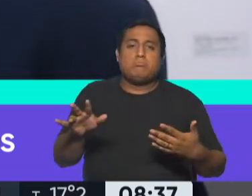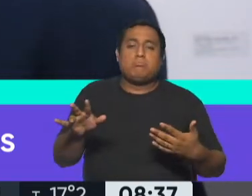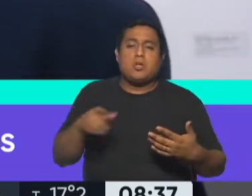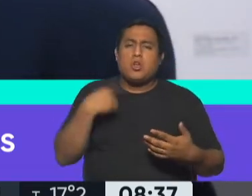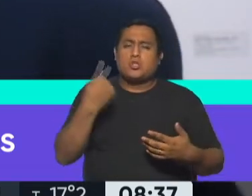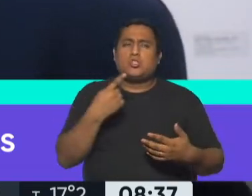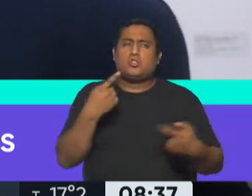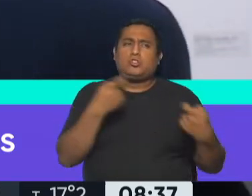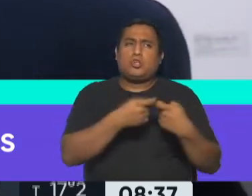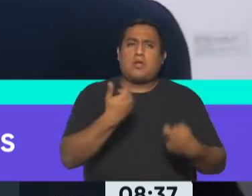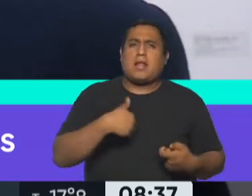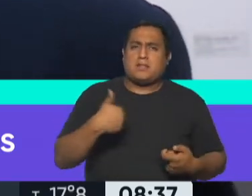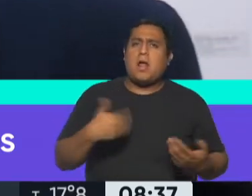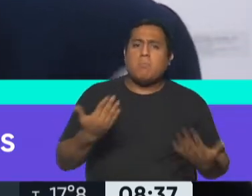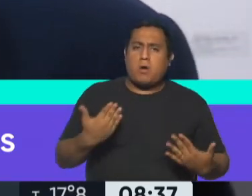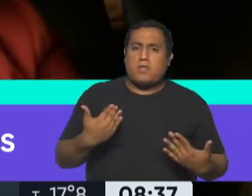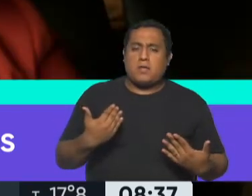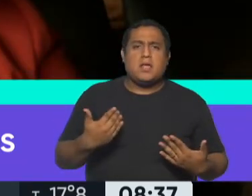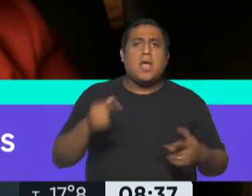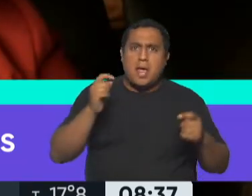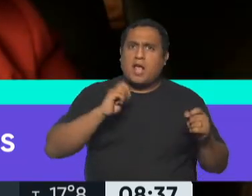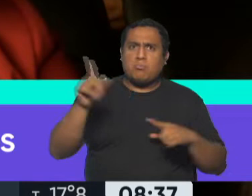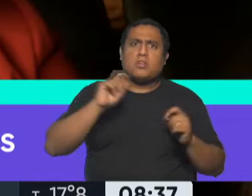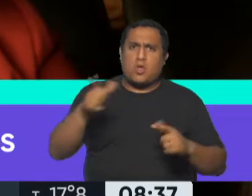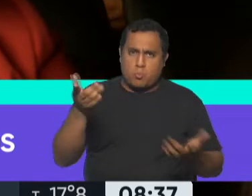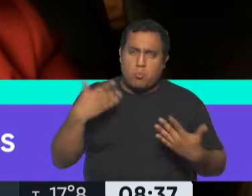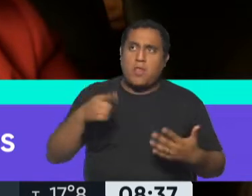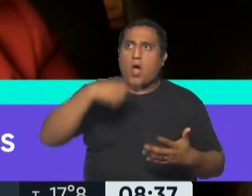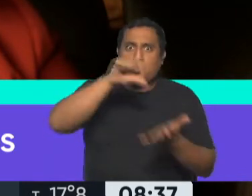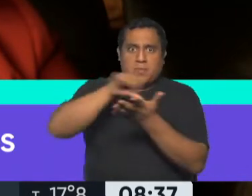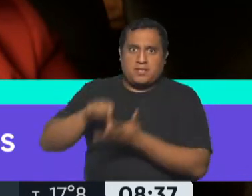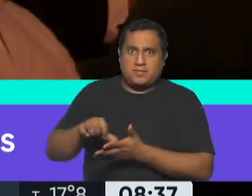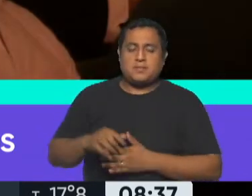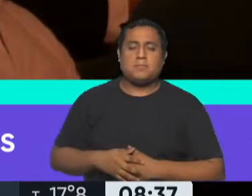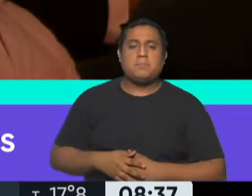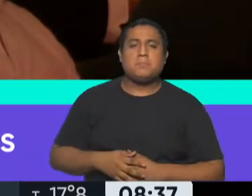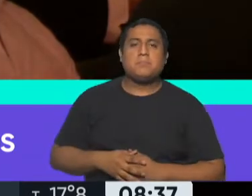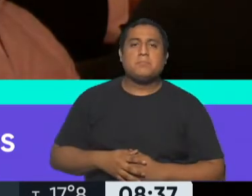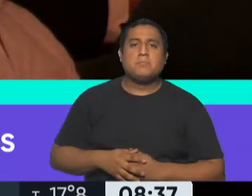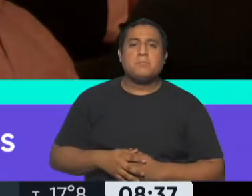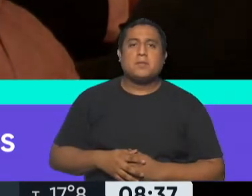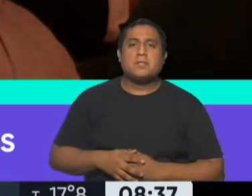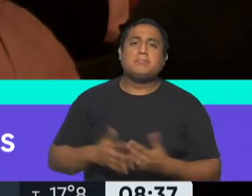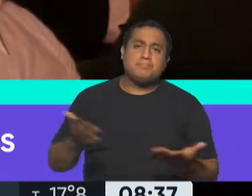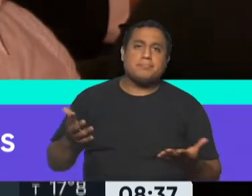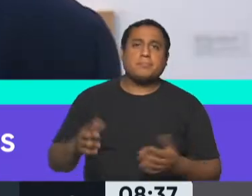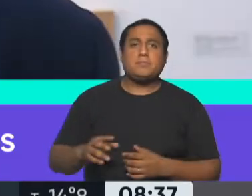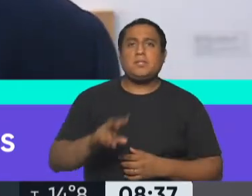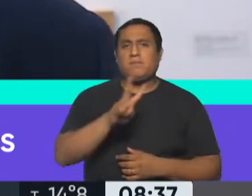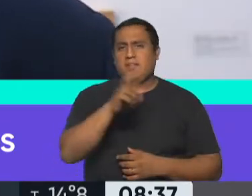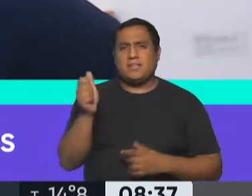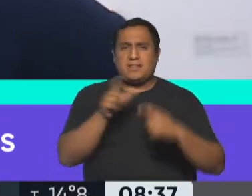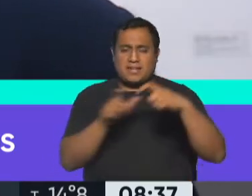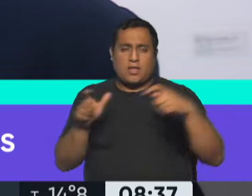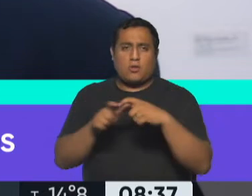con Argentina y ser, por qué no decirlo, exportadores de energías limpias al resto del mundo. Sin duda que los 26 tratados de libre